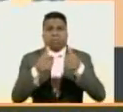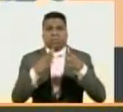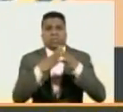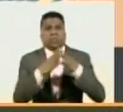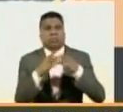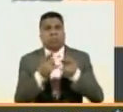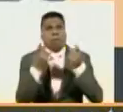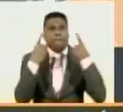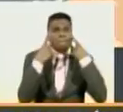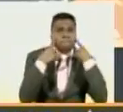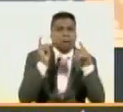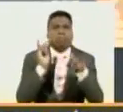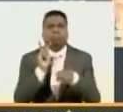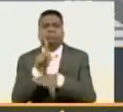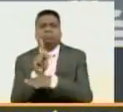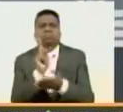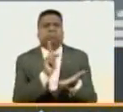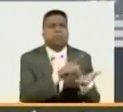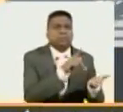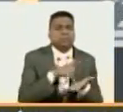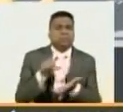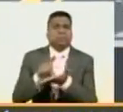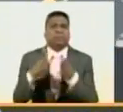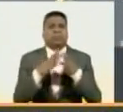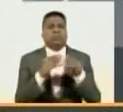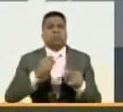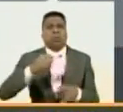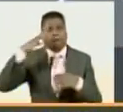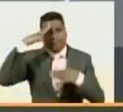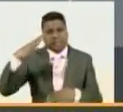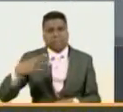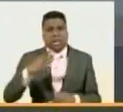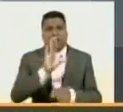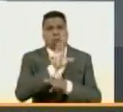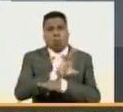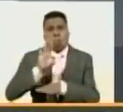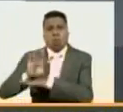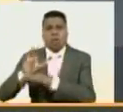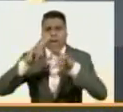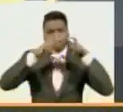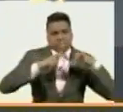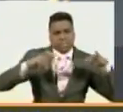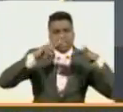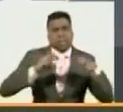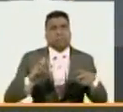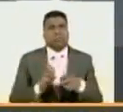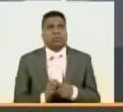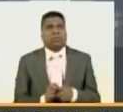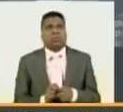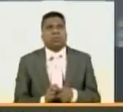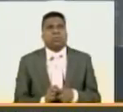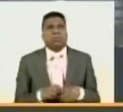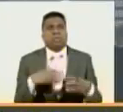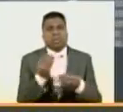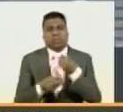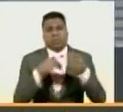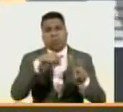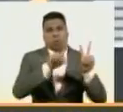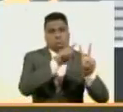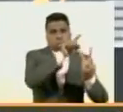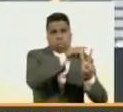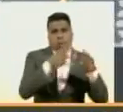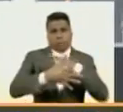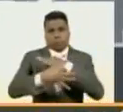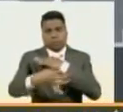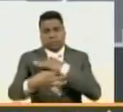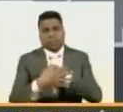las principales autoridades civiles y militares en el área de seguridad y de investigación, abocados a estos dos municipios, la investigación